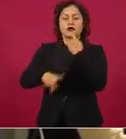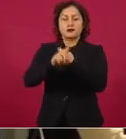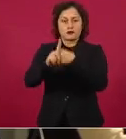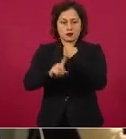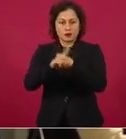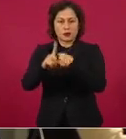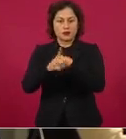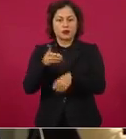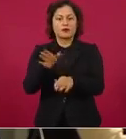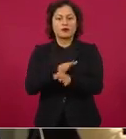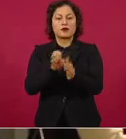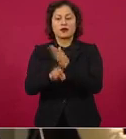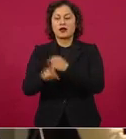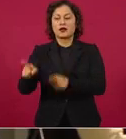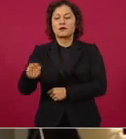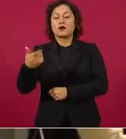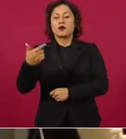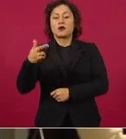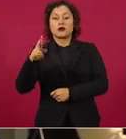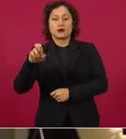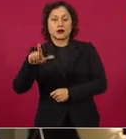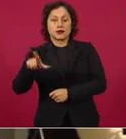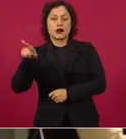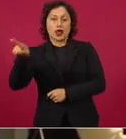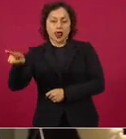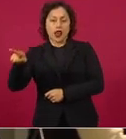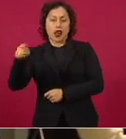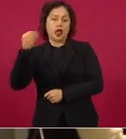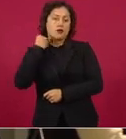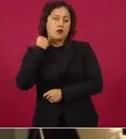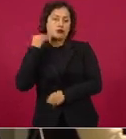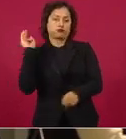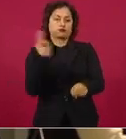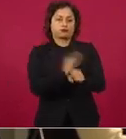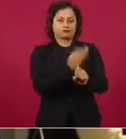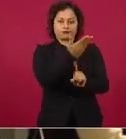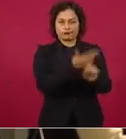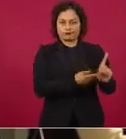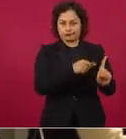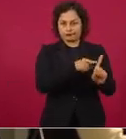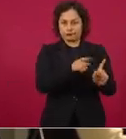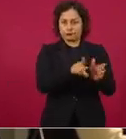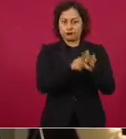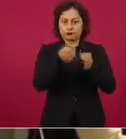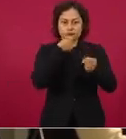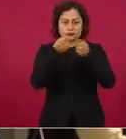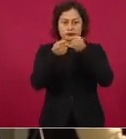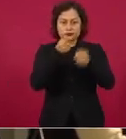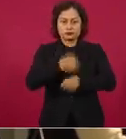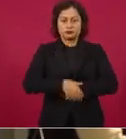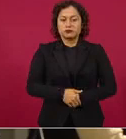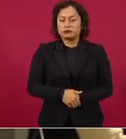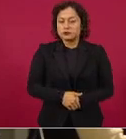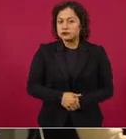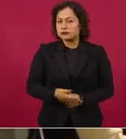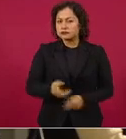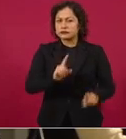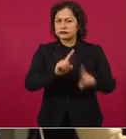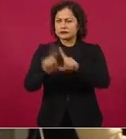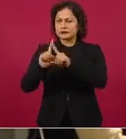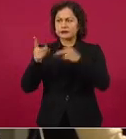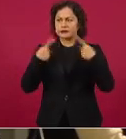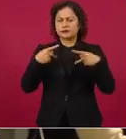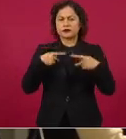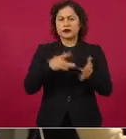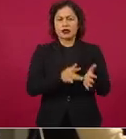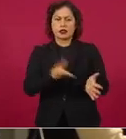para la defensa de periodistas, en fin, también se montan, vamos, algunos adversarios pues utilizan el tema.